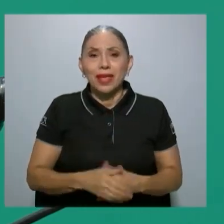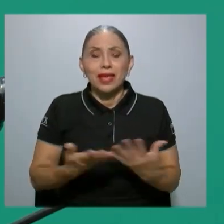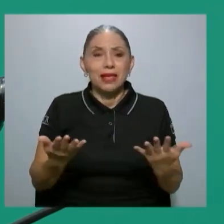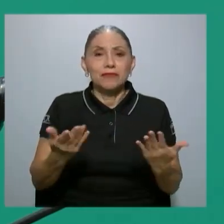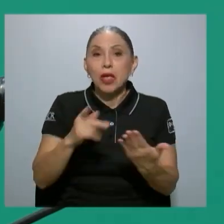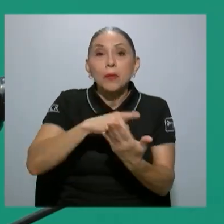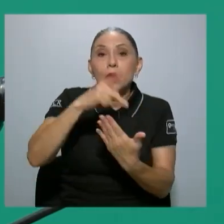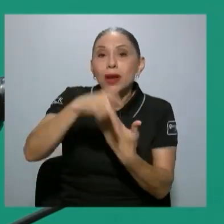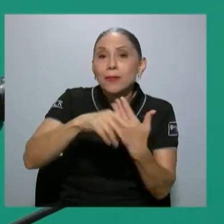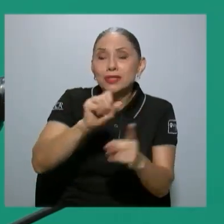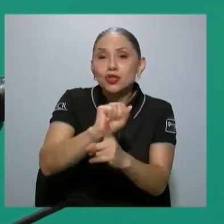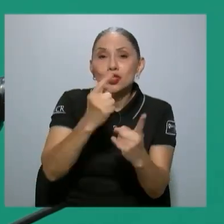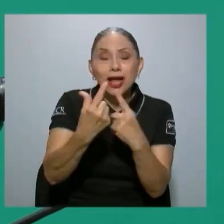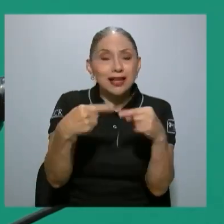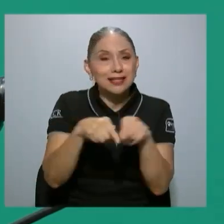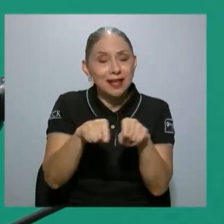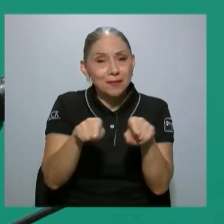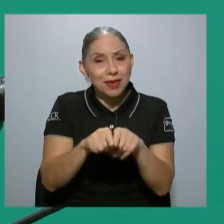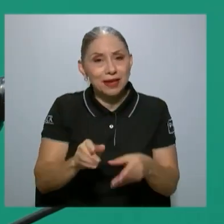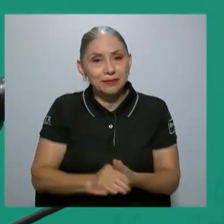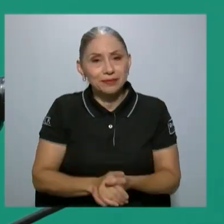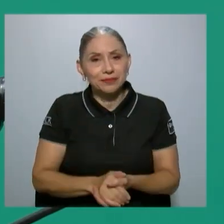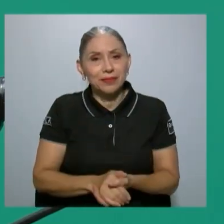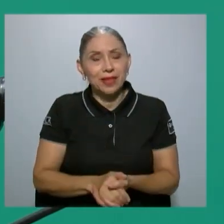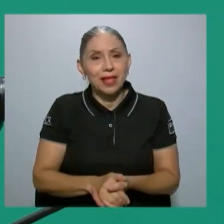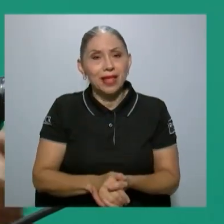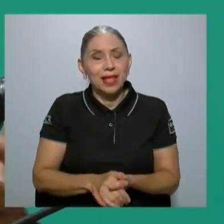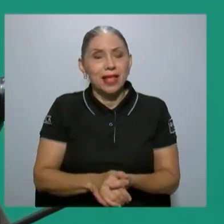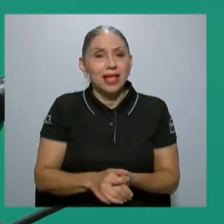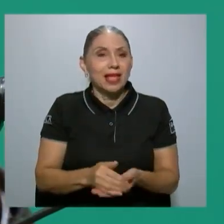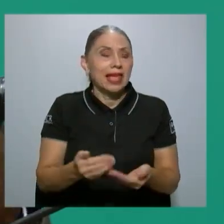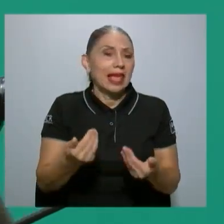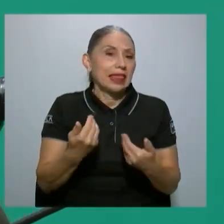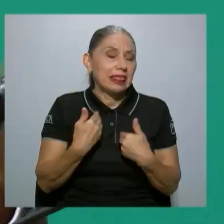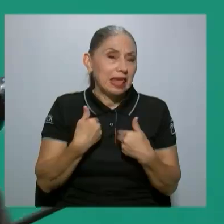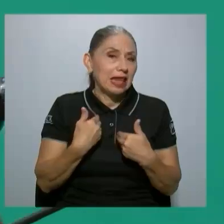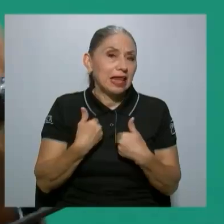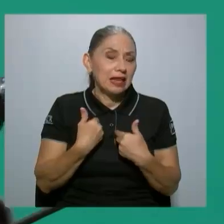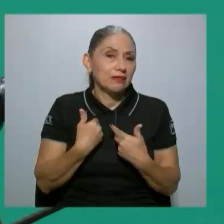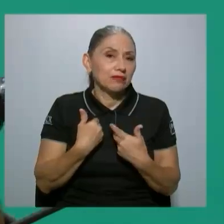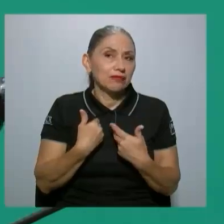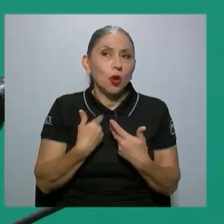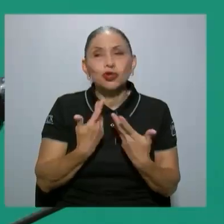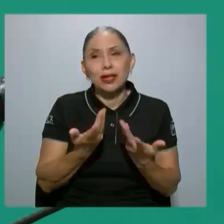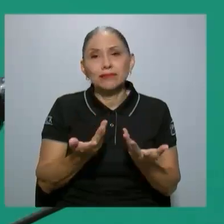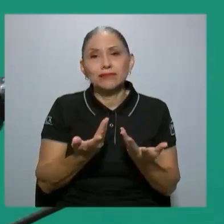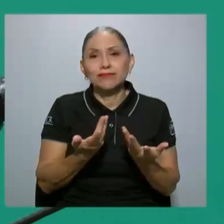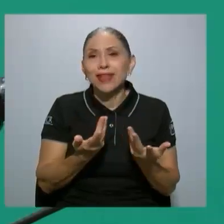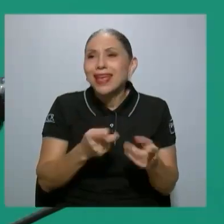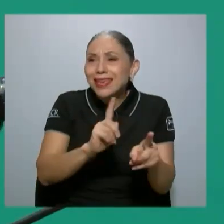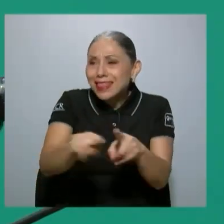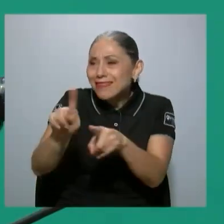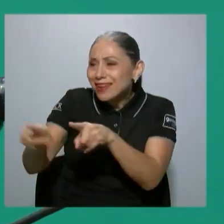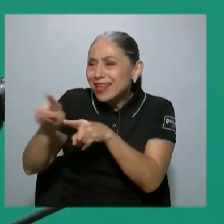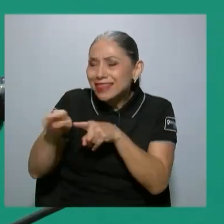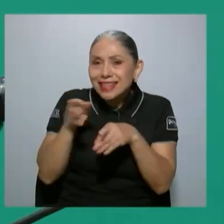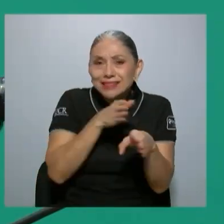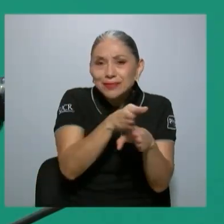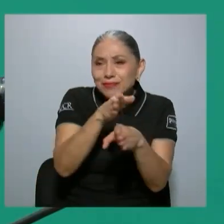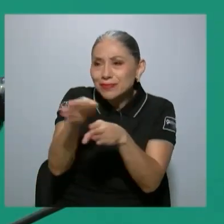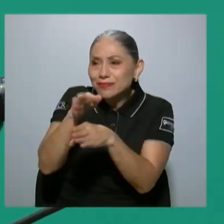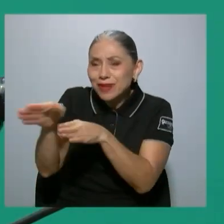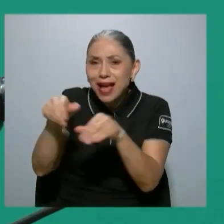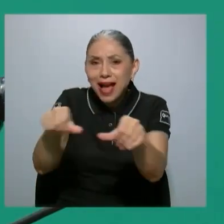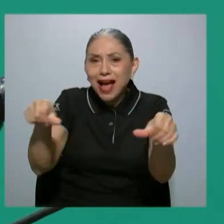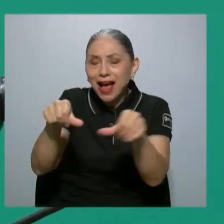Programas sociales también, ¿verdad? Que tienen, digamos, que se alimentan de diferentes disciplinas, pero que la economía